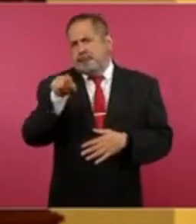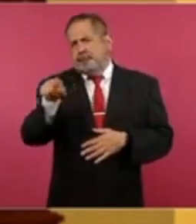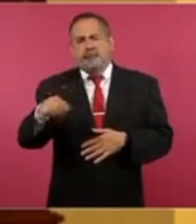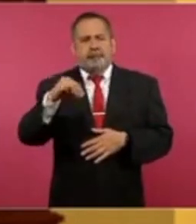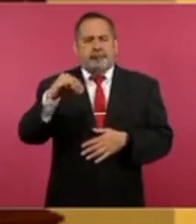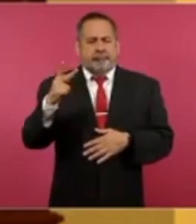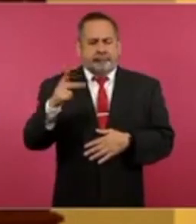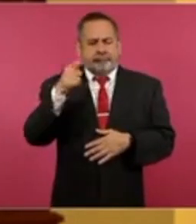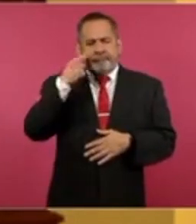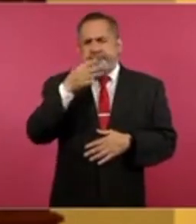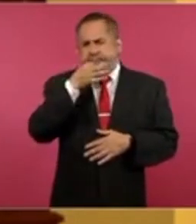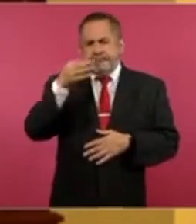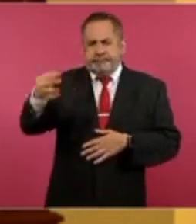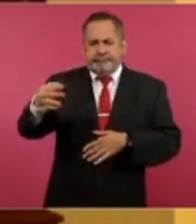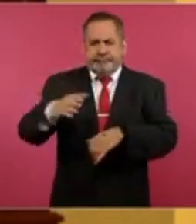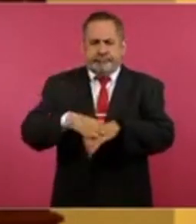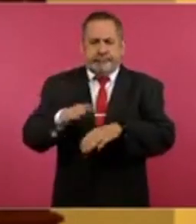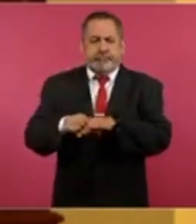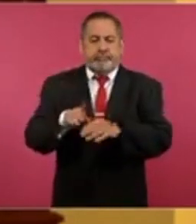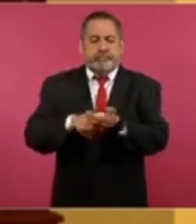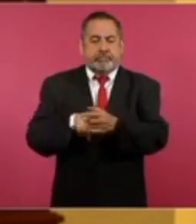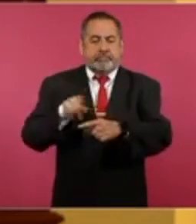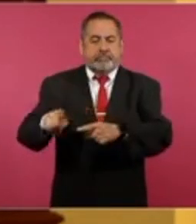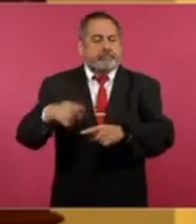Público Federal ahí en Yucatán.